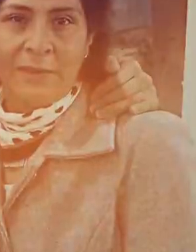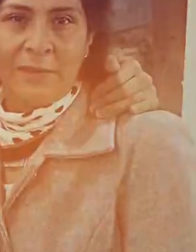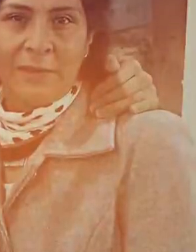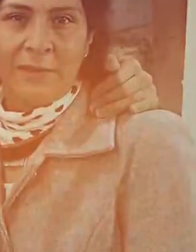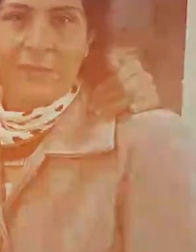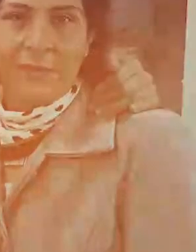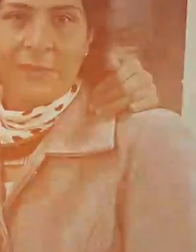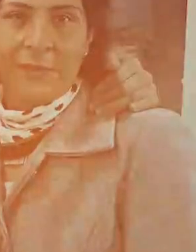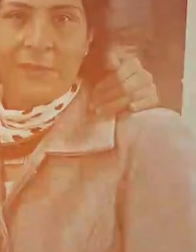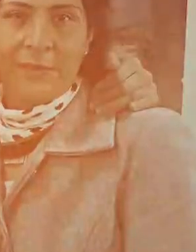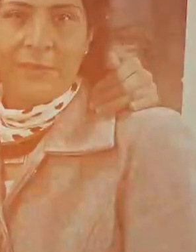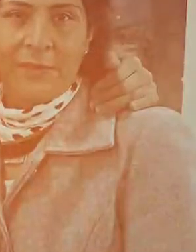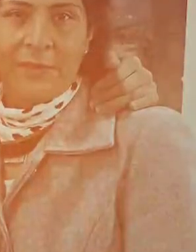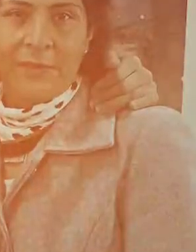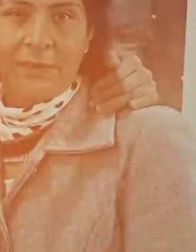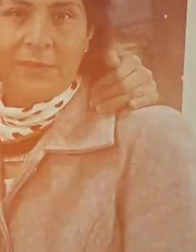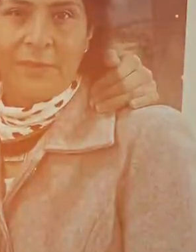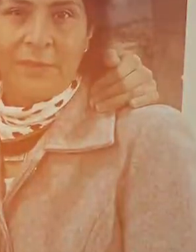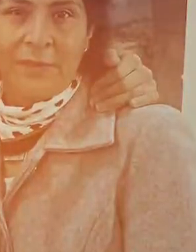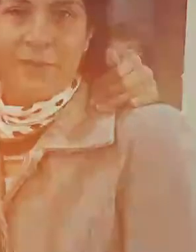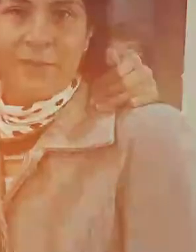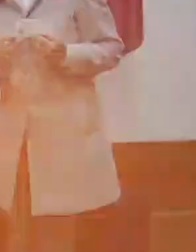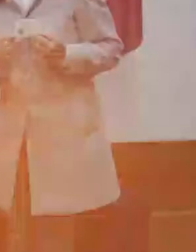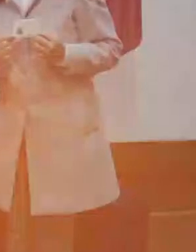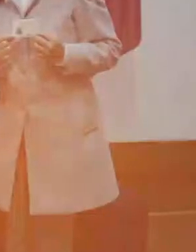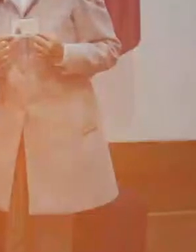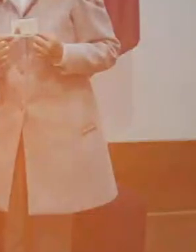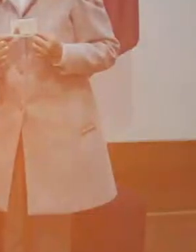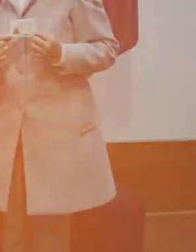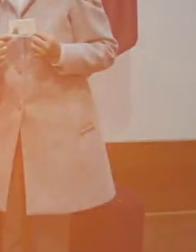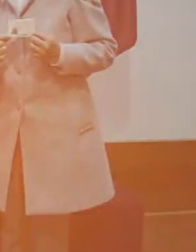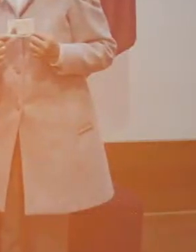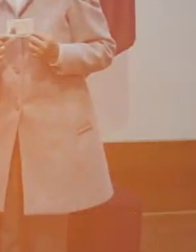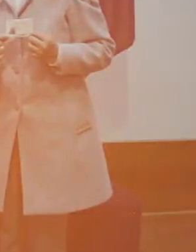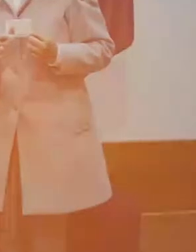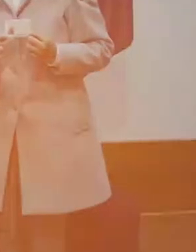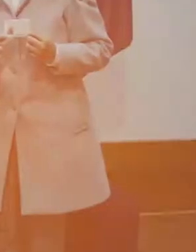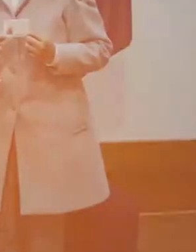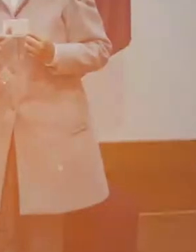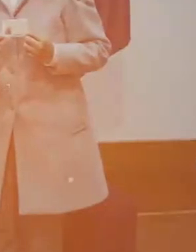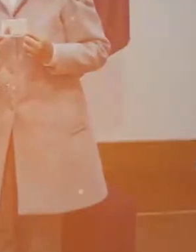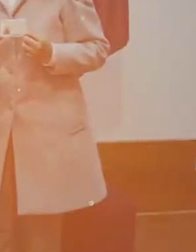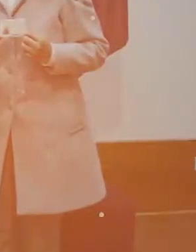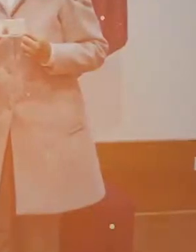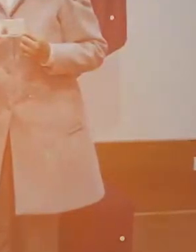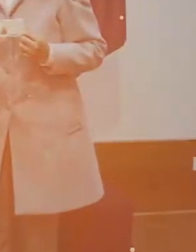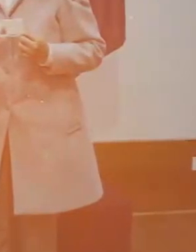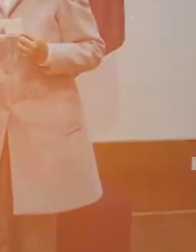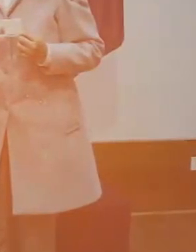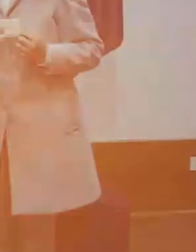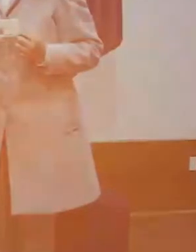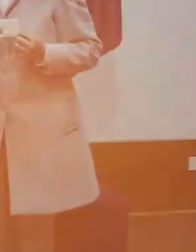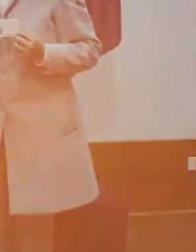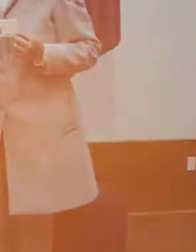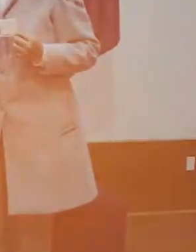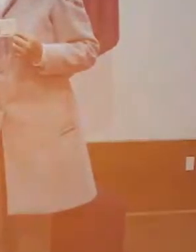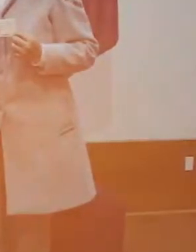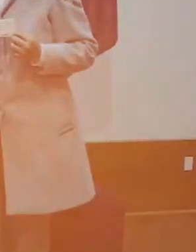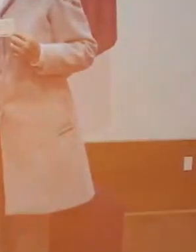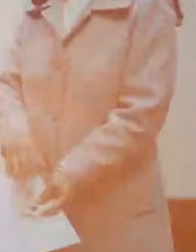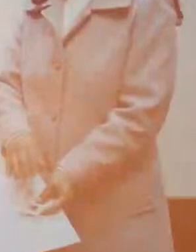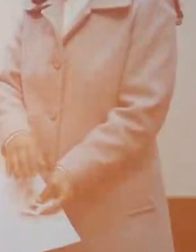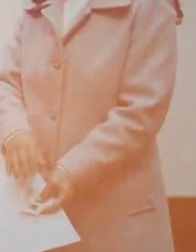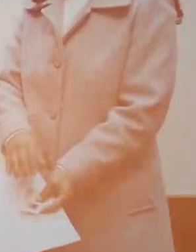Recordó que siguiendo nuestra tradición de asilo político, nuestro país recibió a la esposa del presidente destituido de Perú,